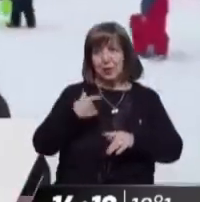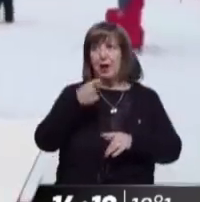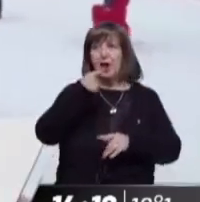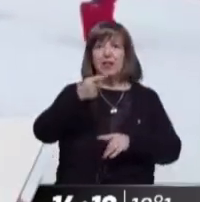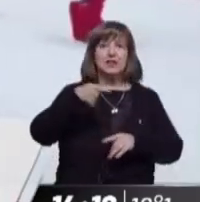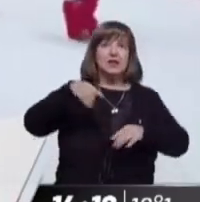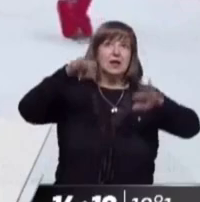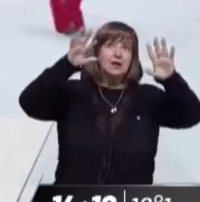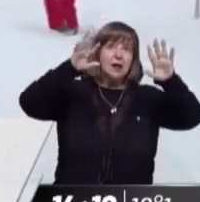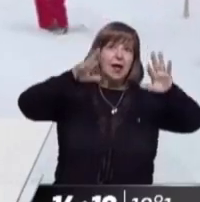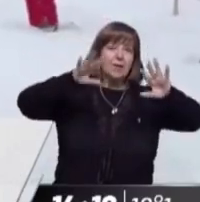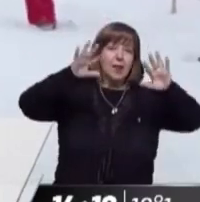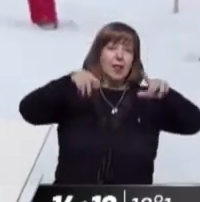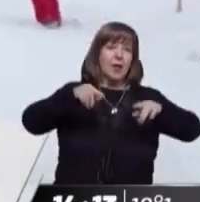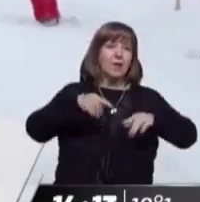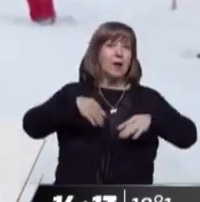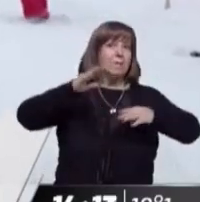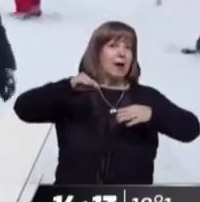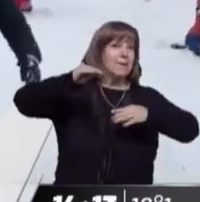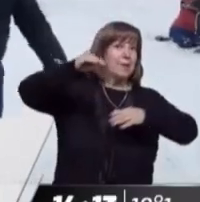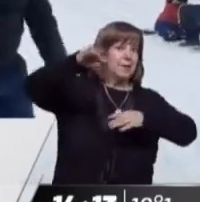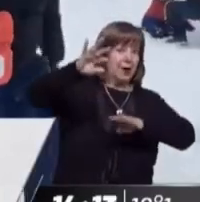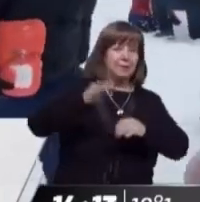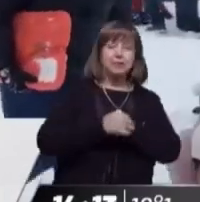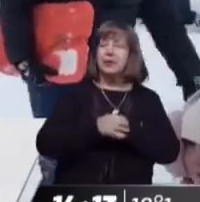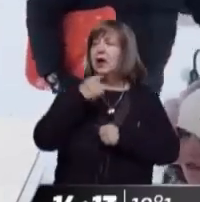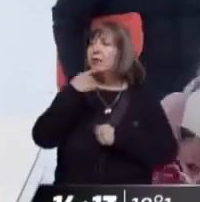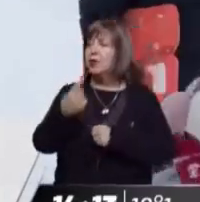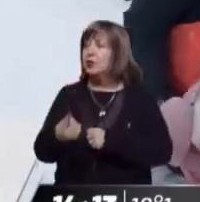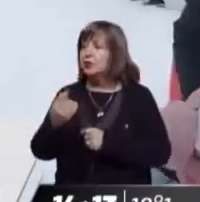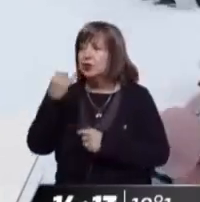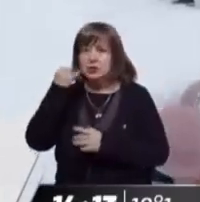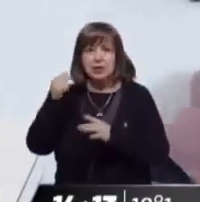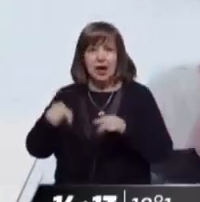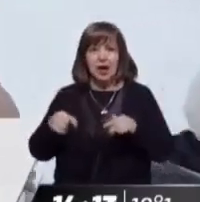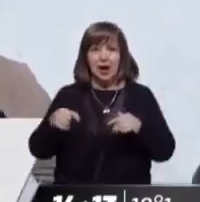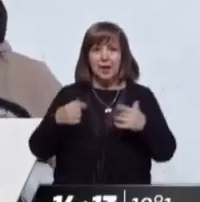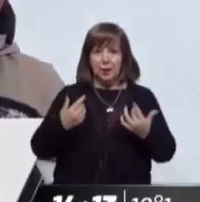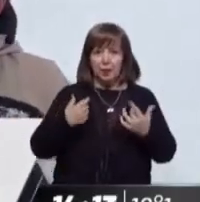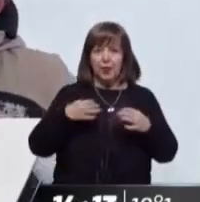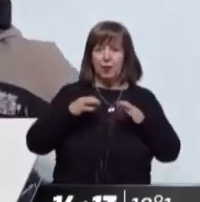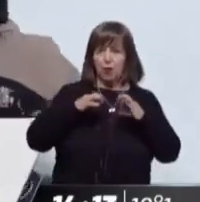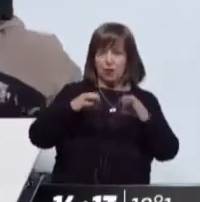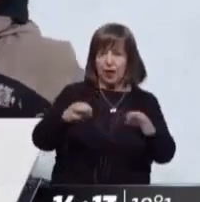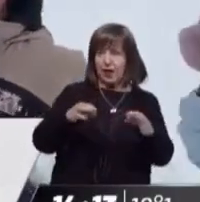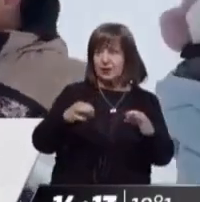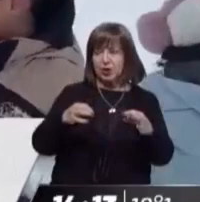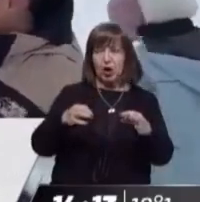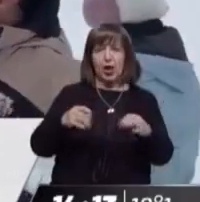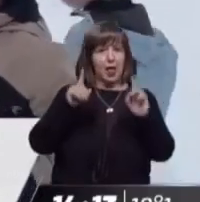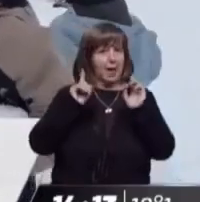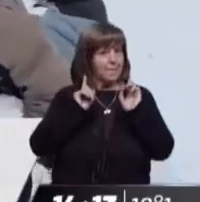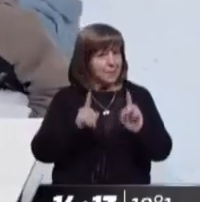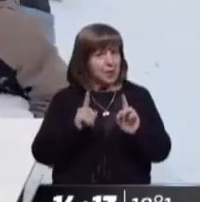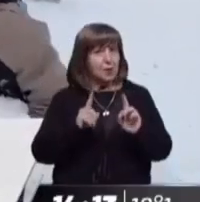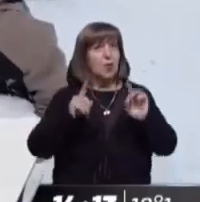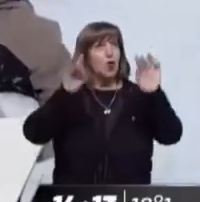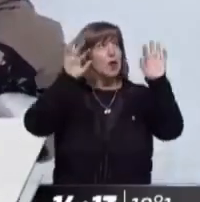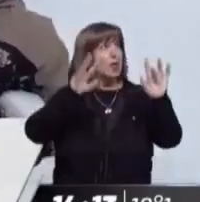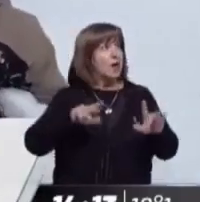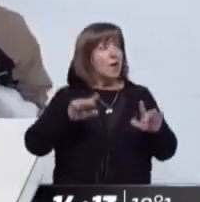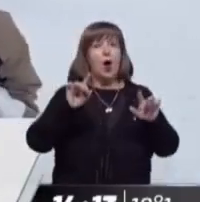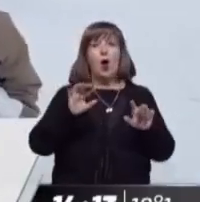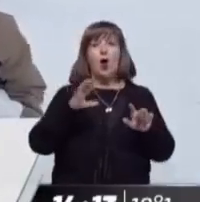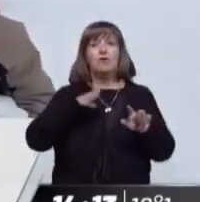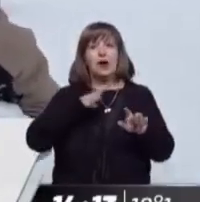que promete ser un lindo invierno. Muy bien, ¿y ayuda esta nevada que ya tiremos para las vacaciones o hace falta que venga este